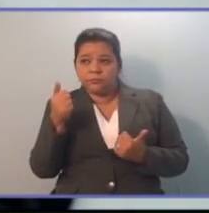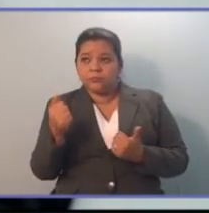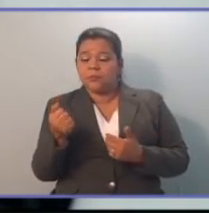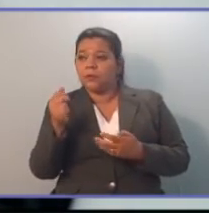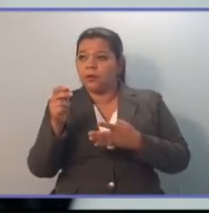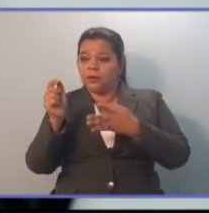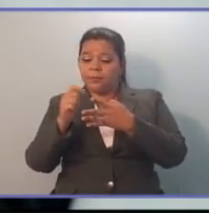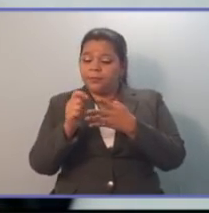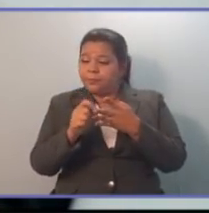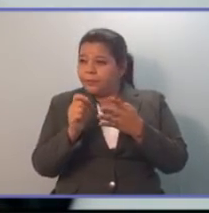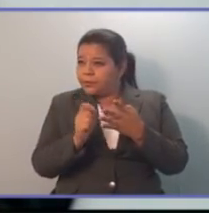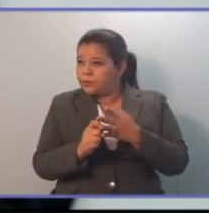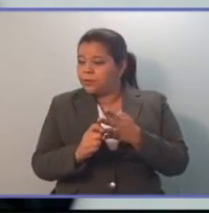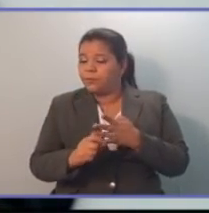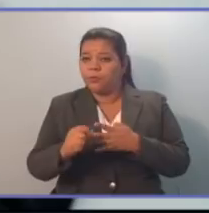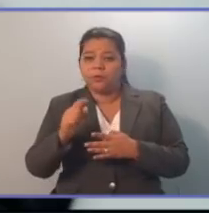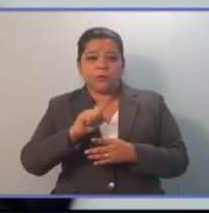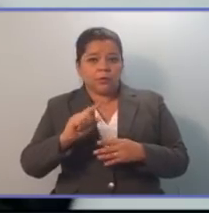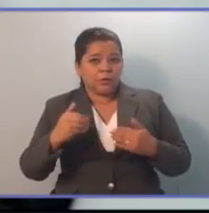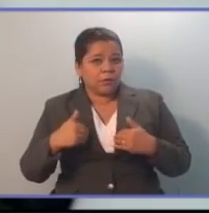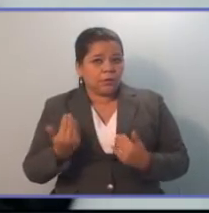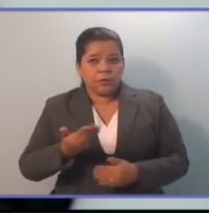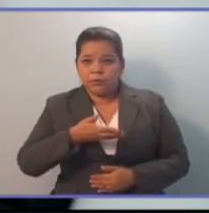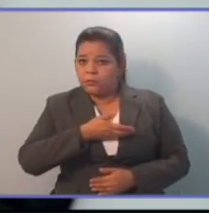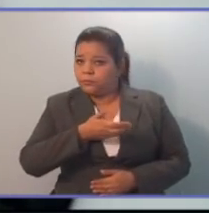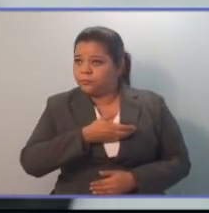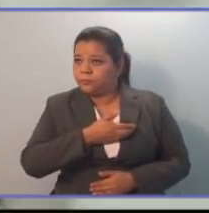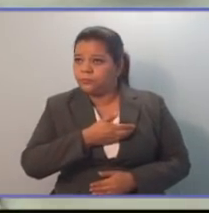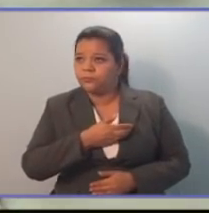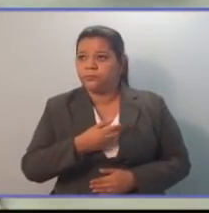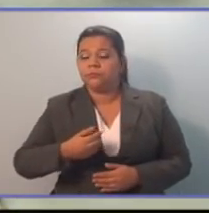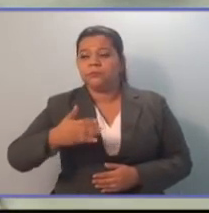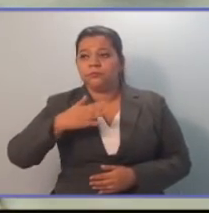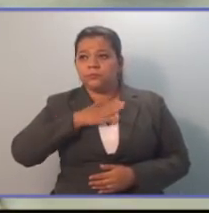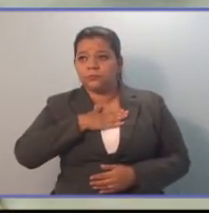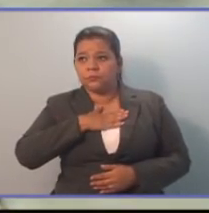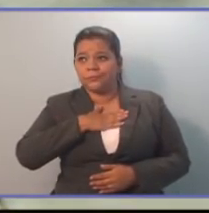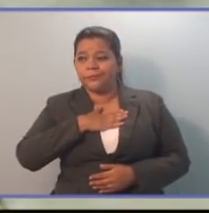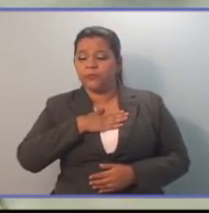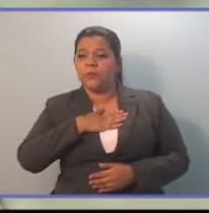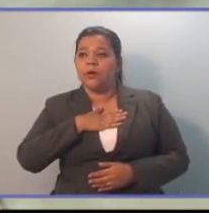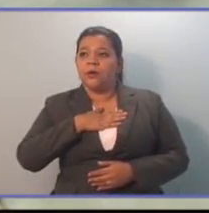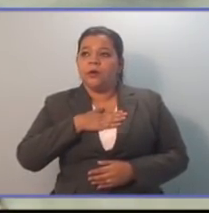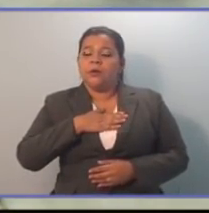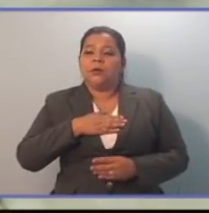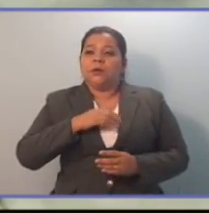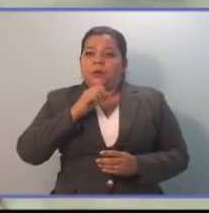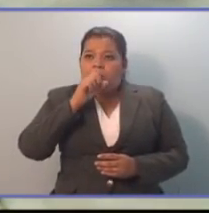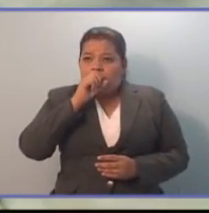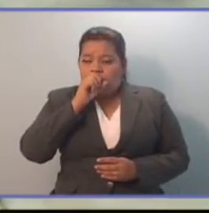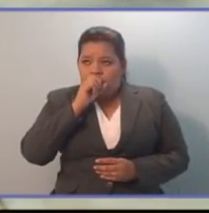de inocencia. Así que ese es mi comienzo.